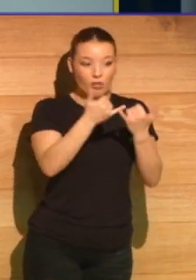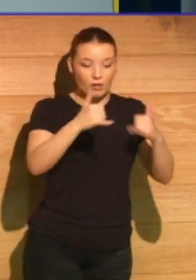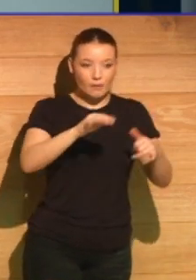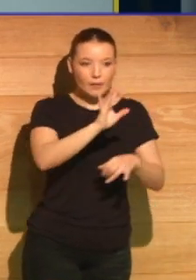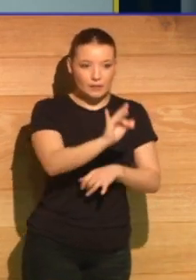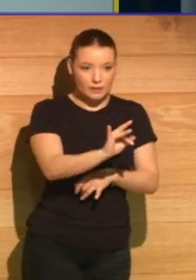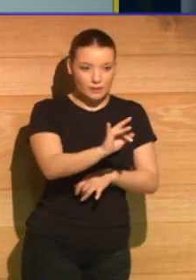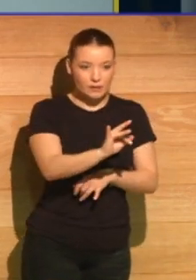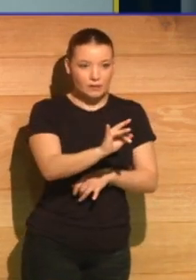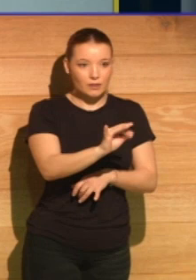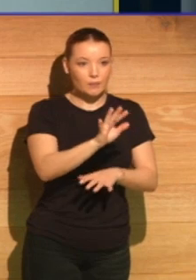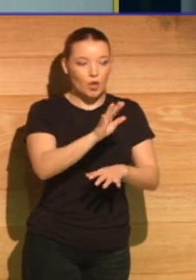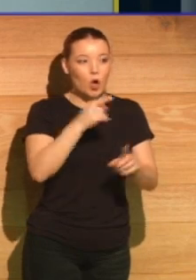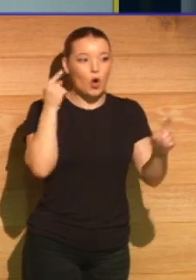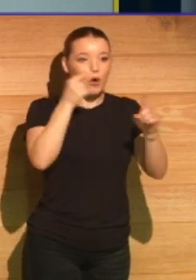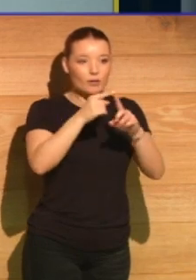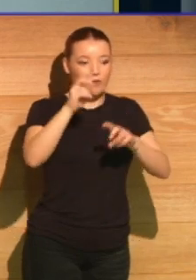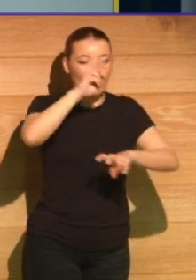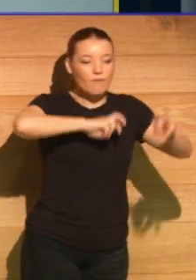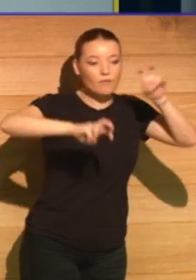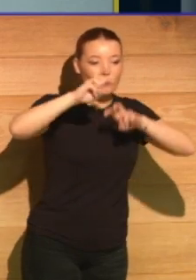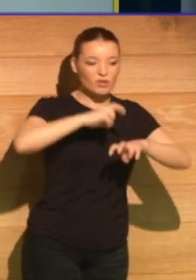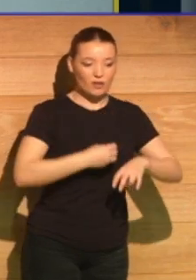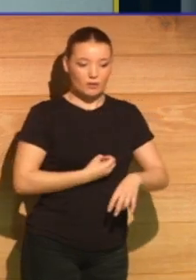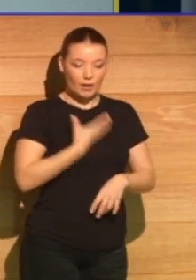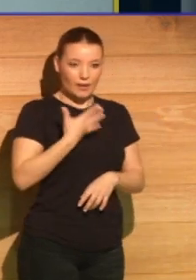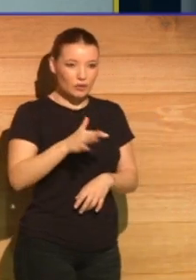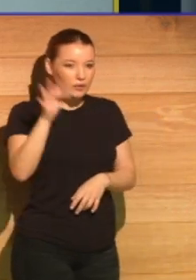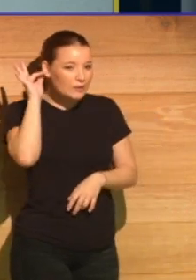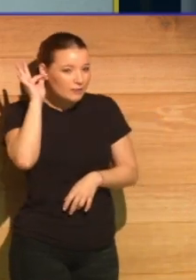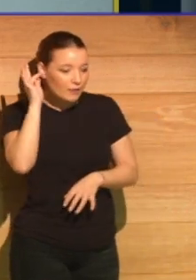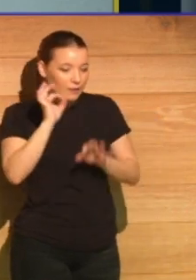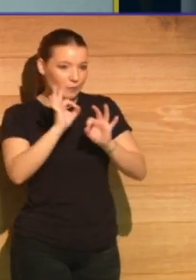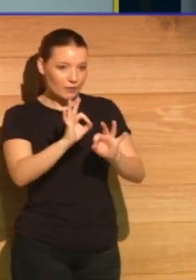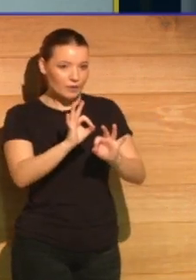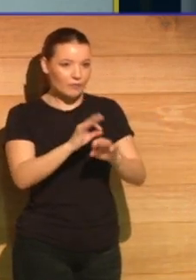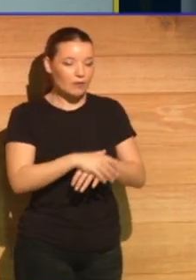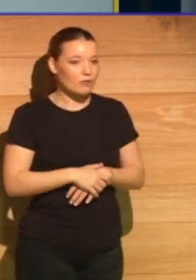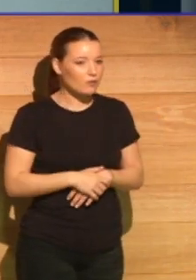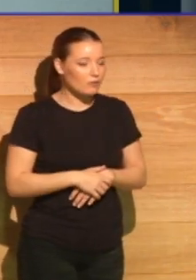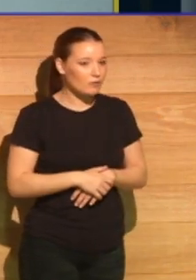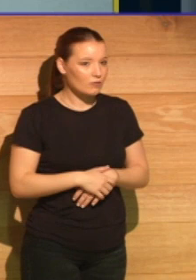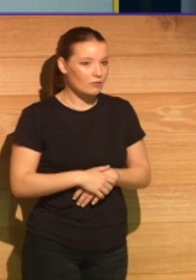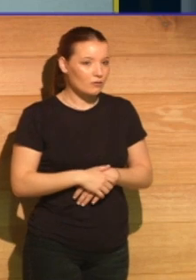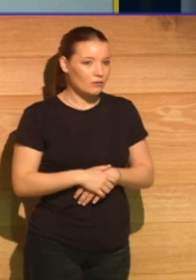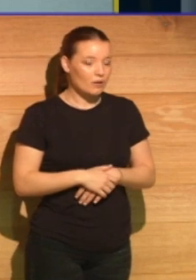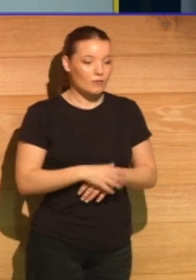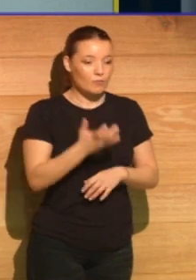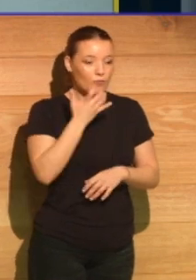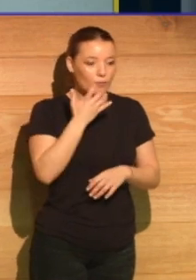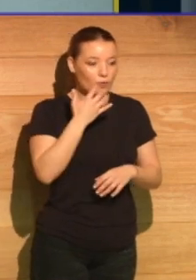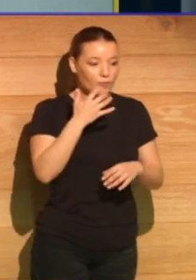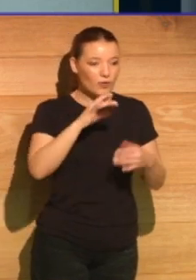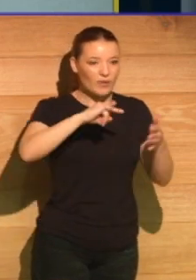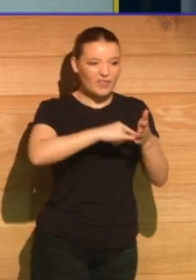precisamente buscando que haya más talento femenino, chicas que decidan estudiar física, ingeniería,